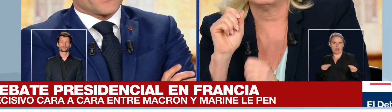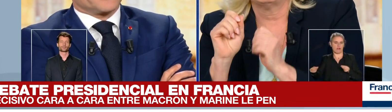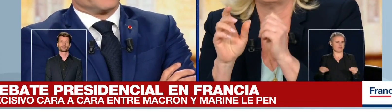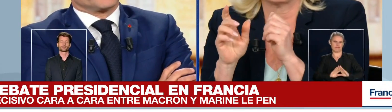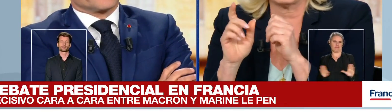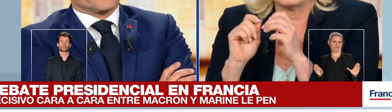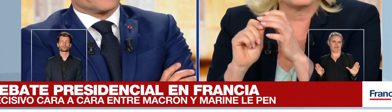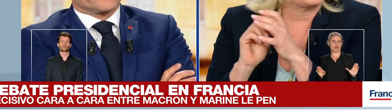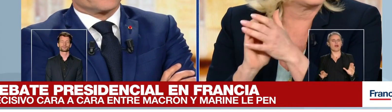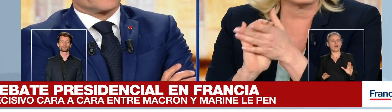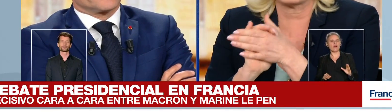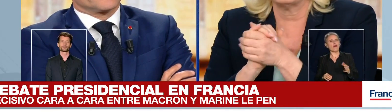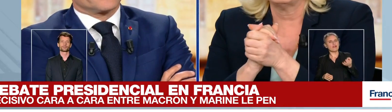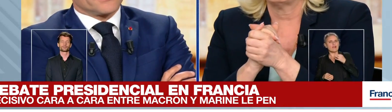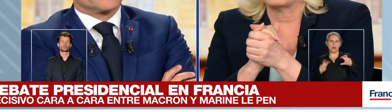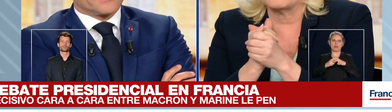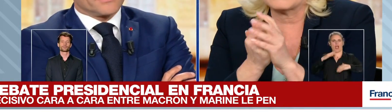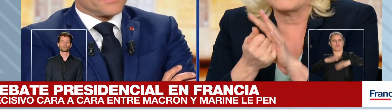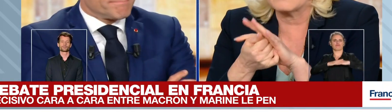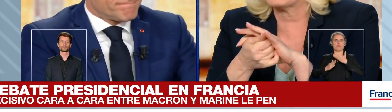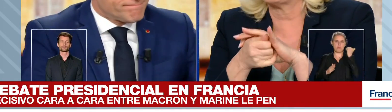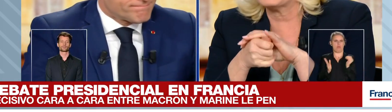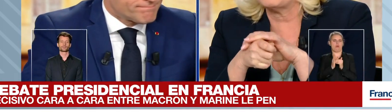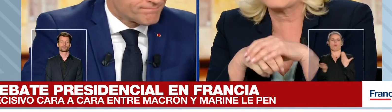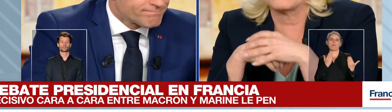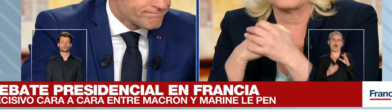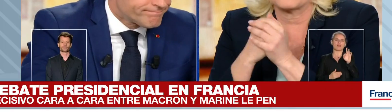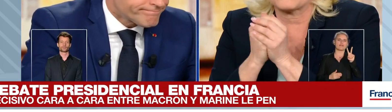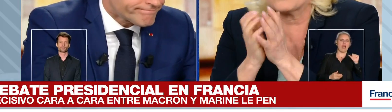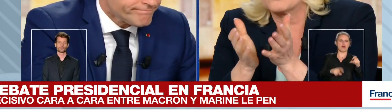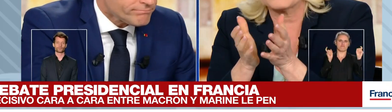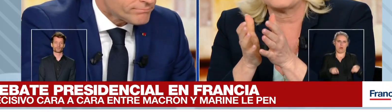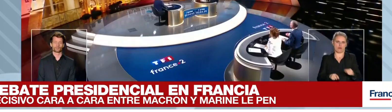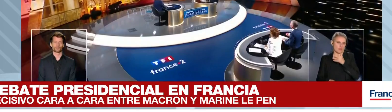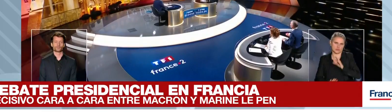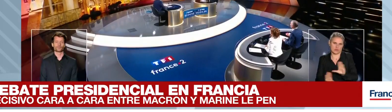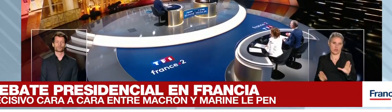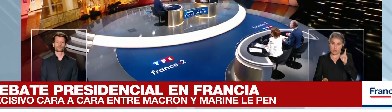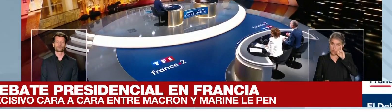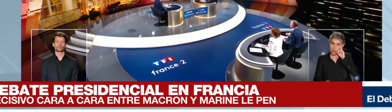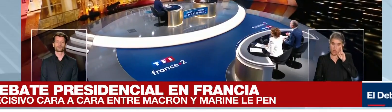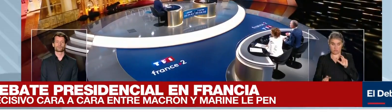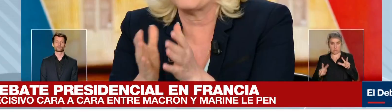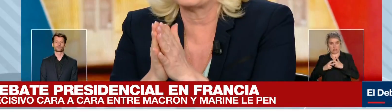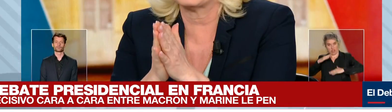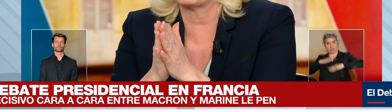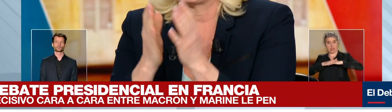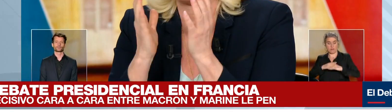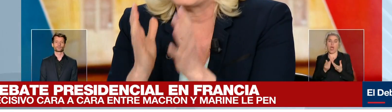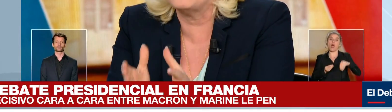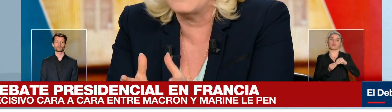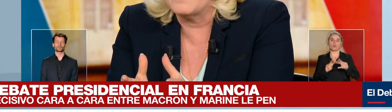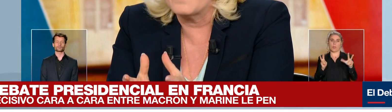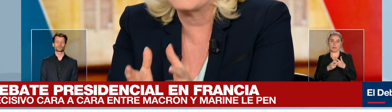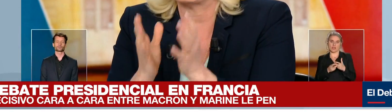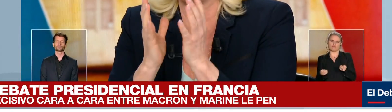O sea, yo hago ahorros por otra parte. Usted dice que el bloqueo es más eficaz que mis medidas sobre el IVA, pero eso no es posible porque yo